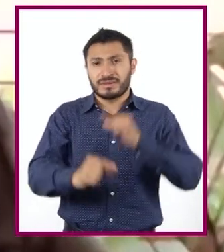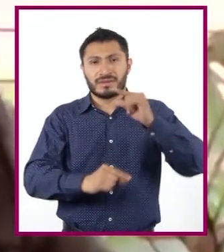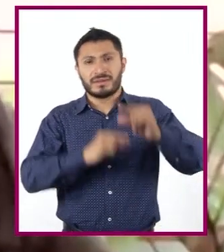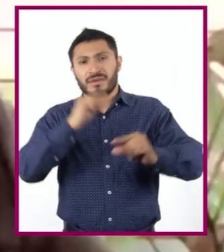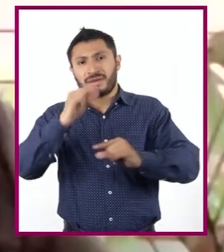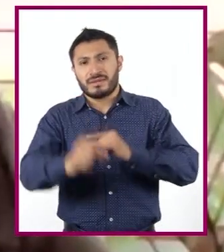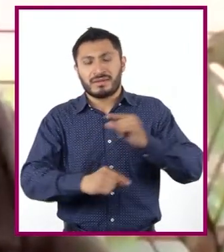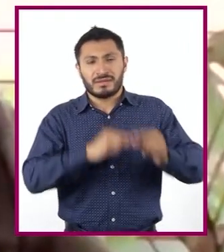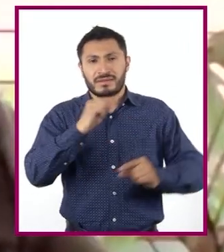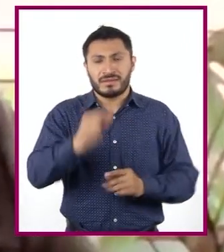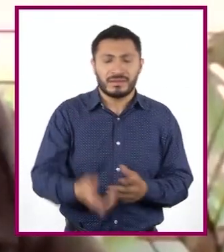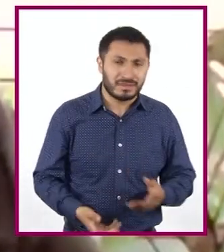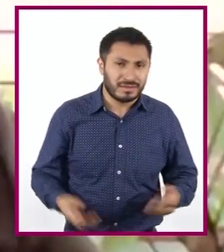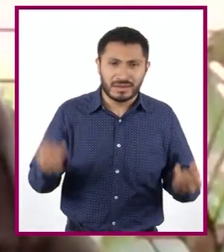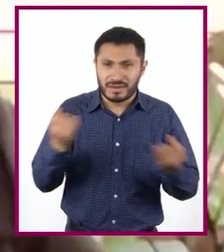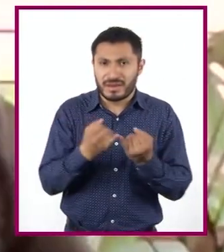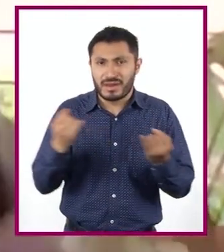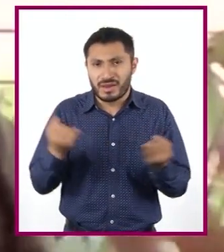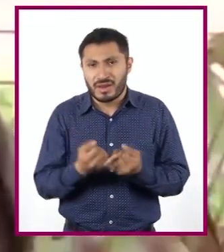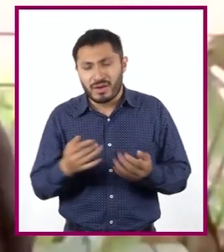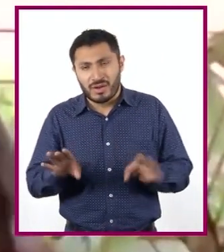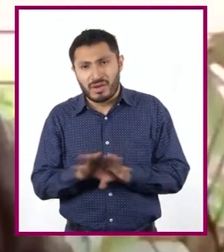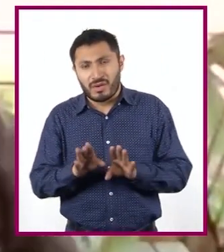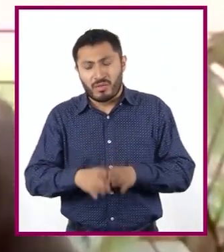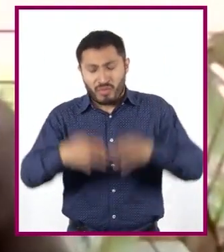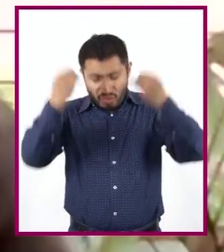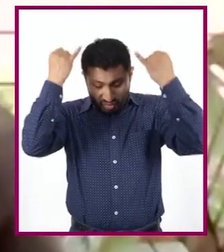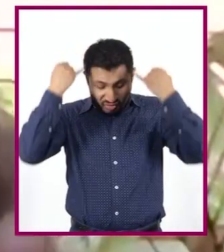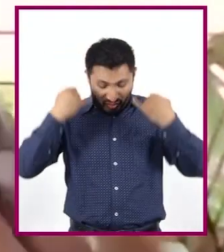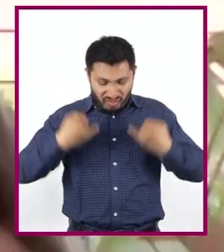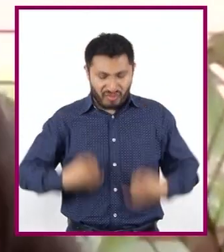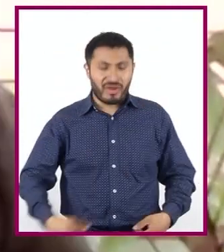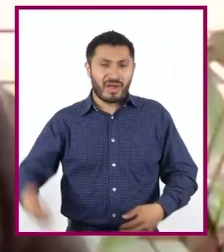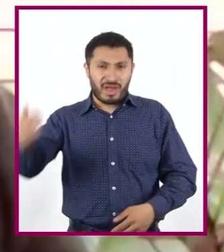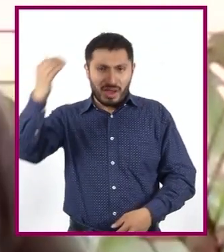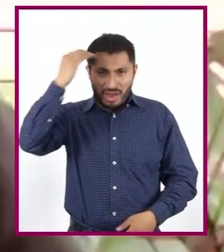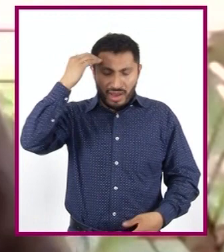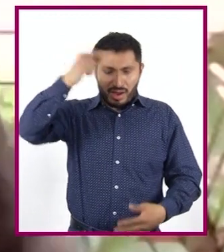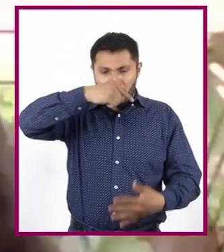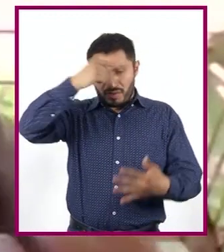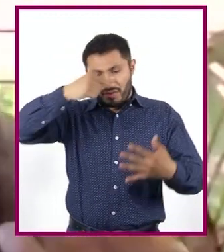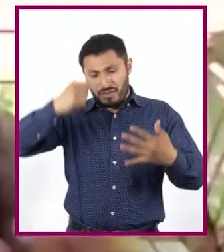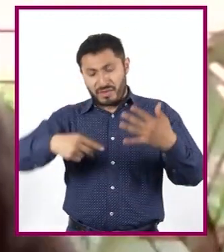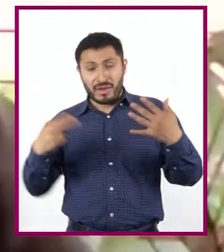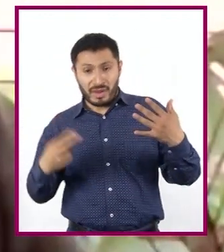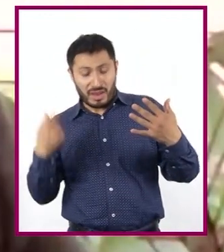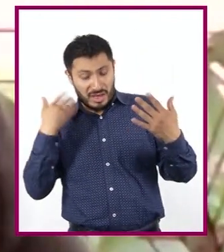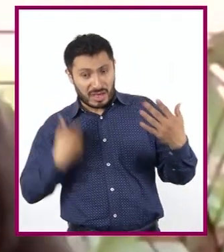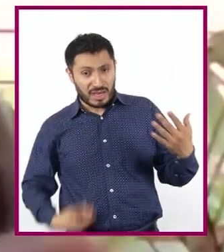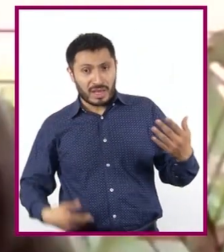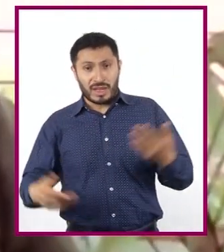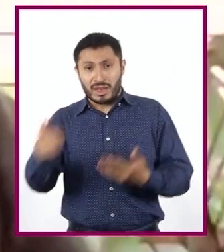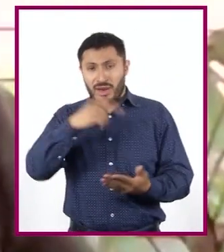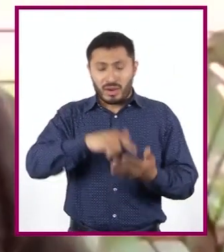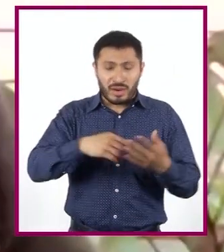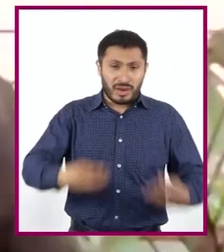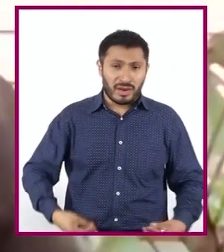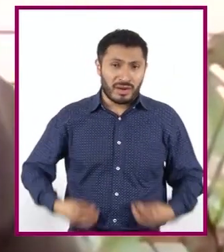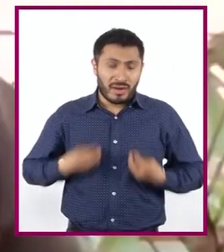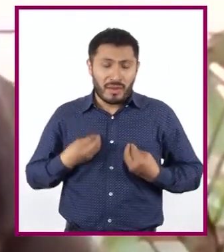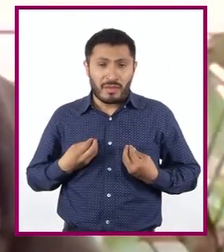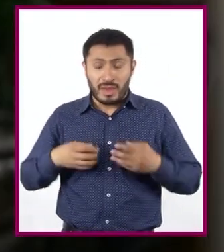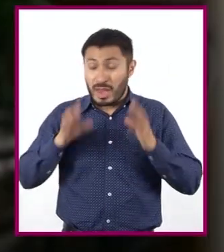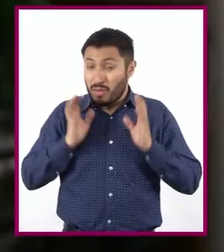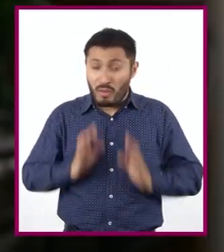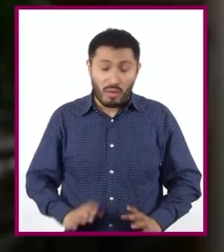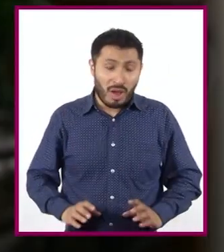libro que yo más he disfrutado como adolescente o como adulto, lo he leído 3 veces, es El Principito. Definitivamente imaginar que dentro